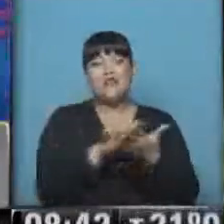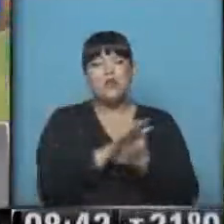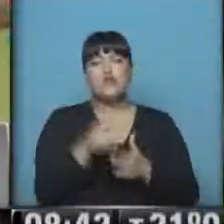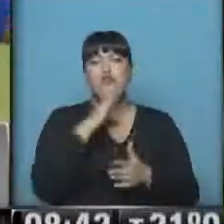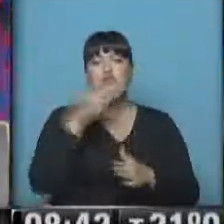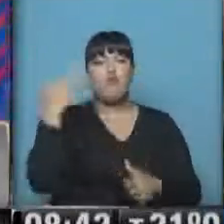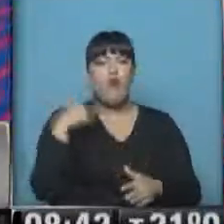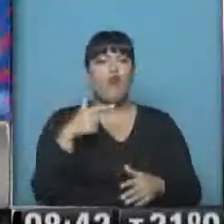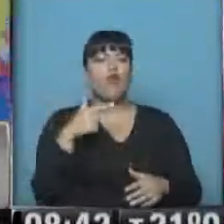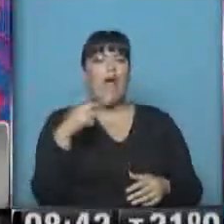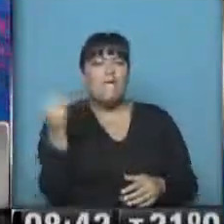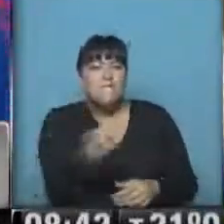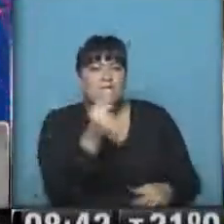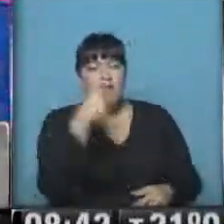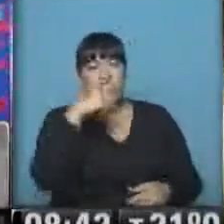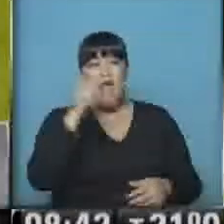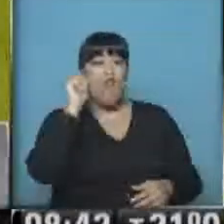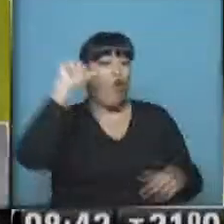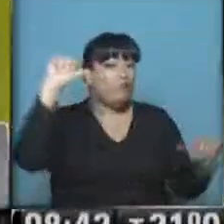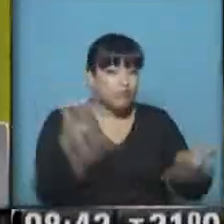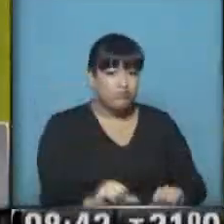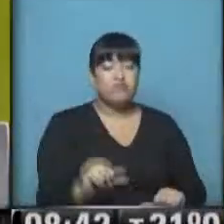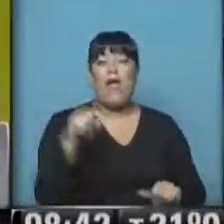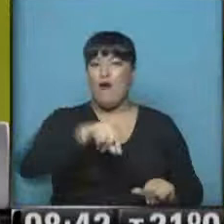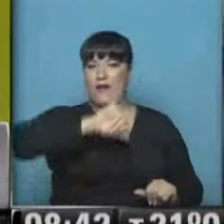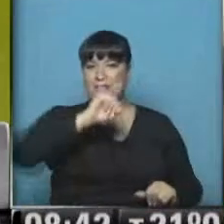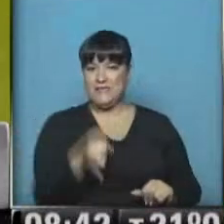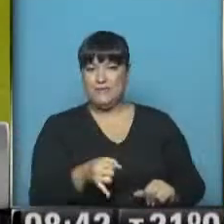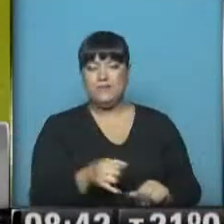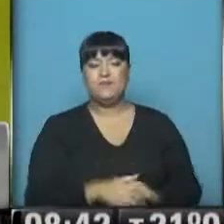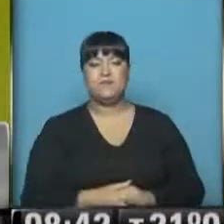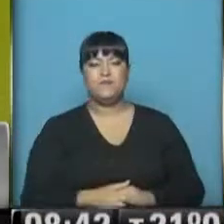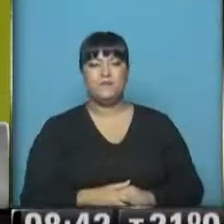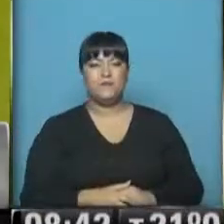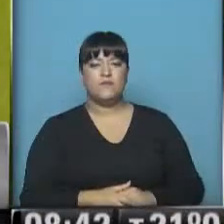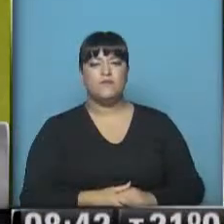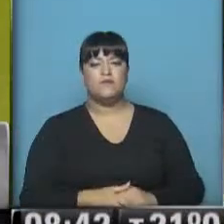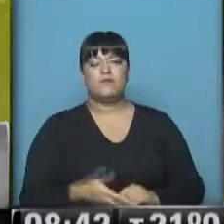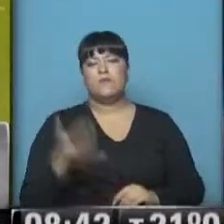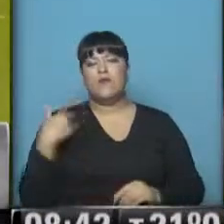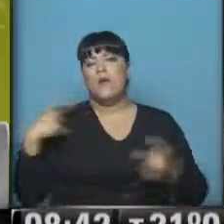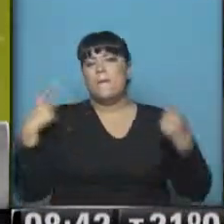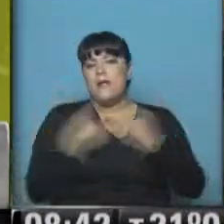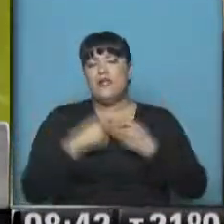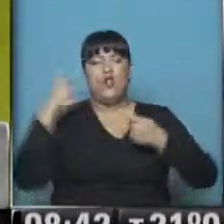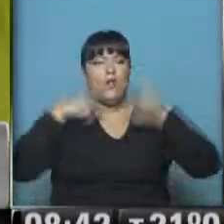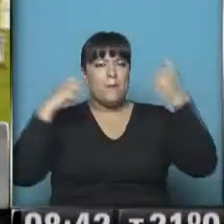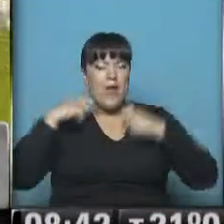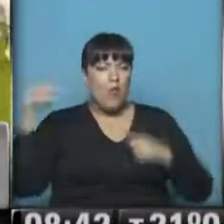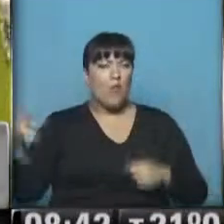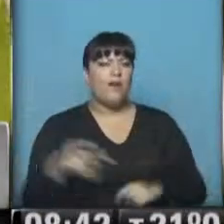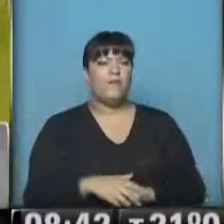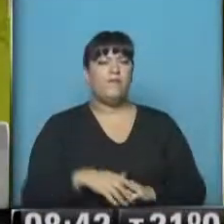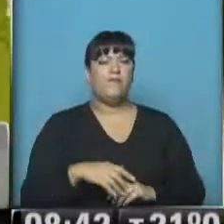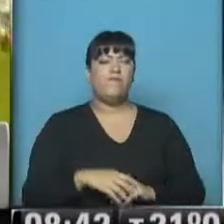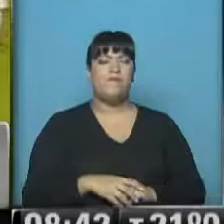momento generaba y no terminaba de cerrar. Desde los partidos con los equipos paraguayos, con Capiatá